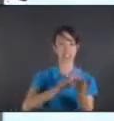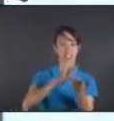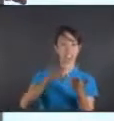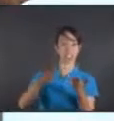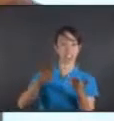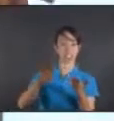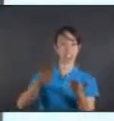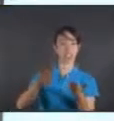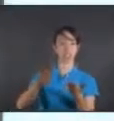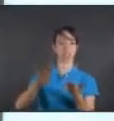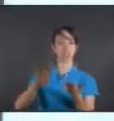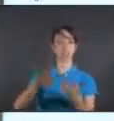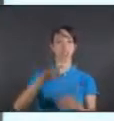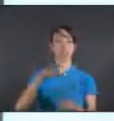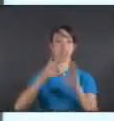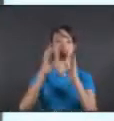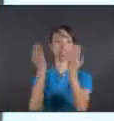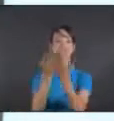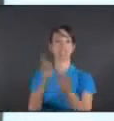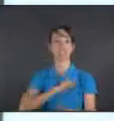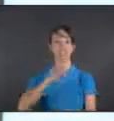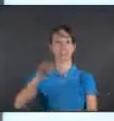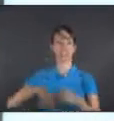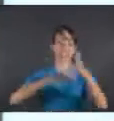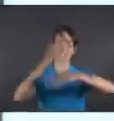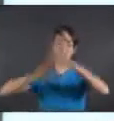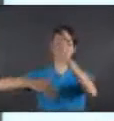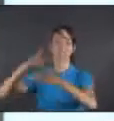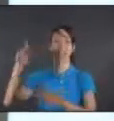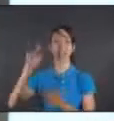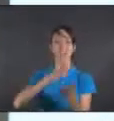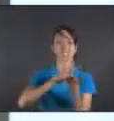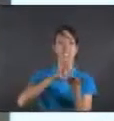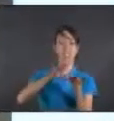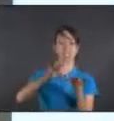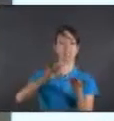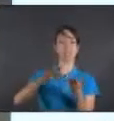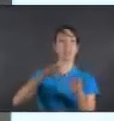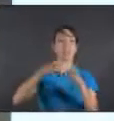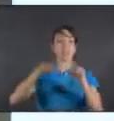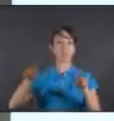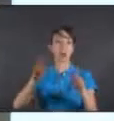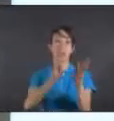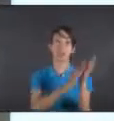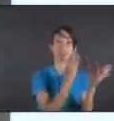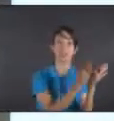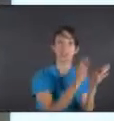dice, Dios creó la tierra y no la creó vacía.